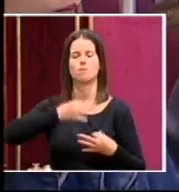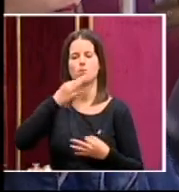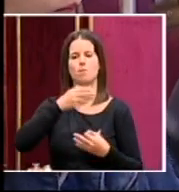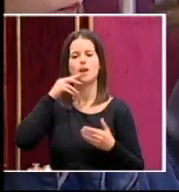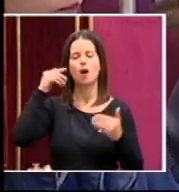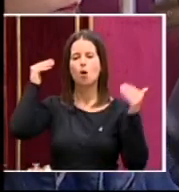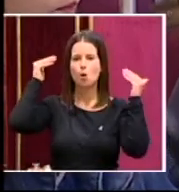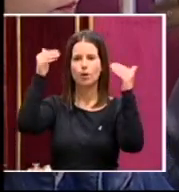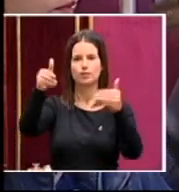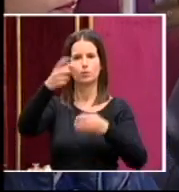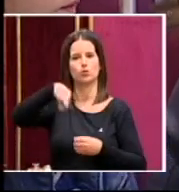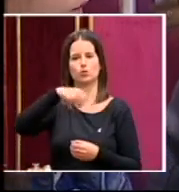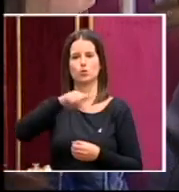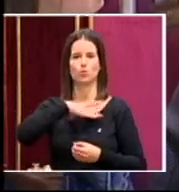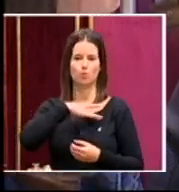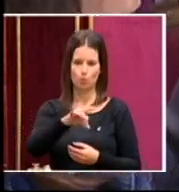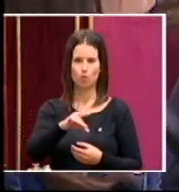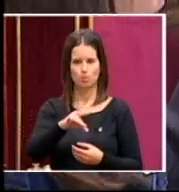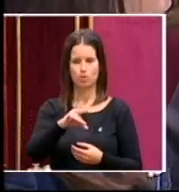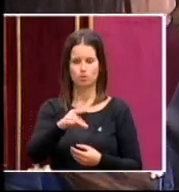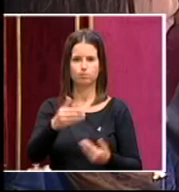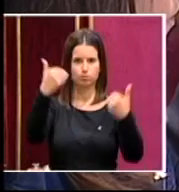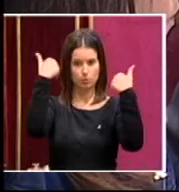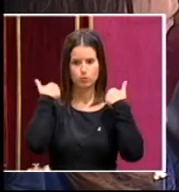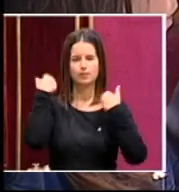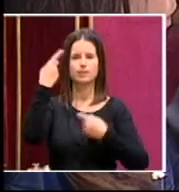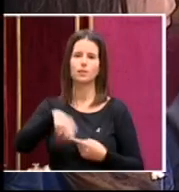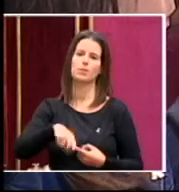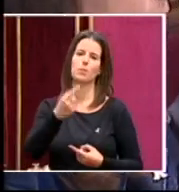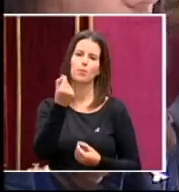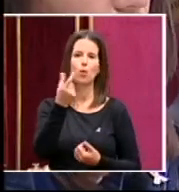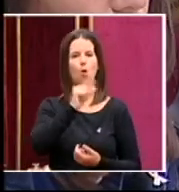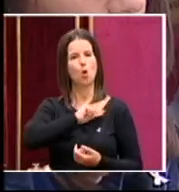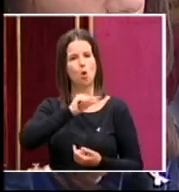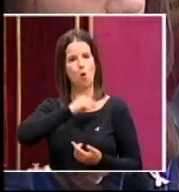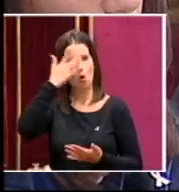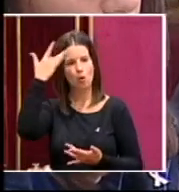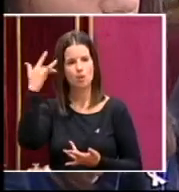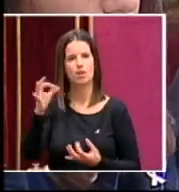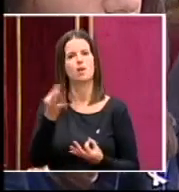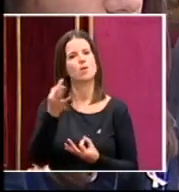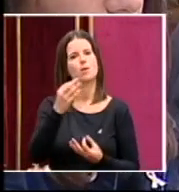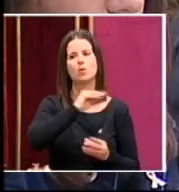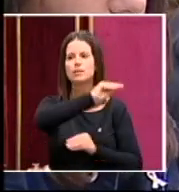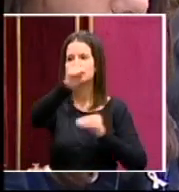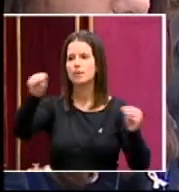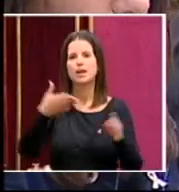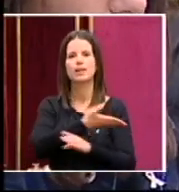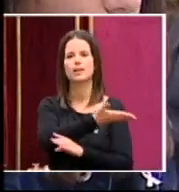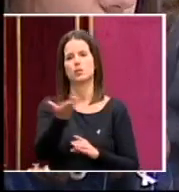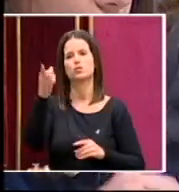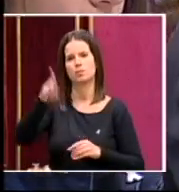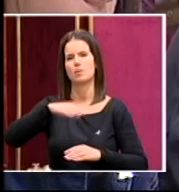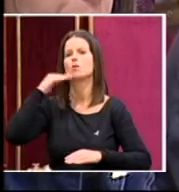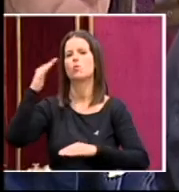realmente nosotros podemos abarcar y seamos también conscientes de lo que tenemos que reclamar al resto, pues para que también cumplan con la